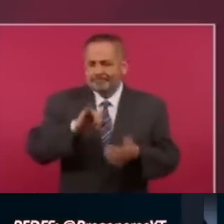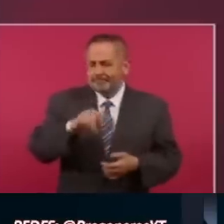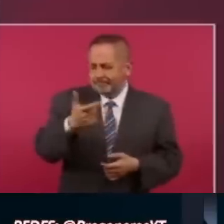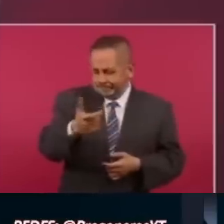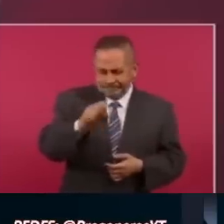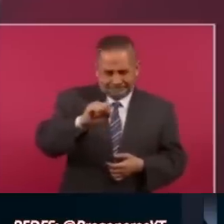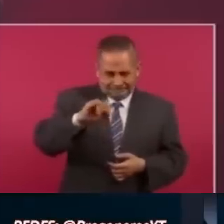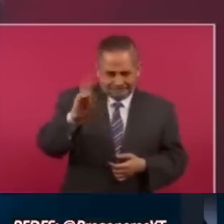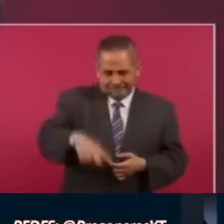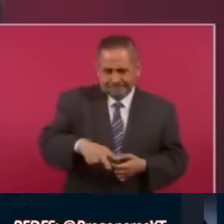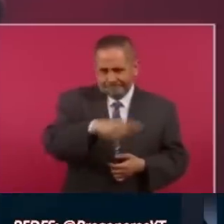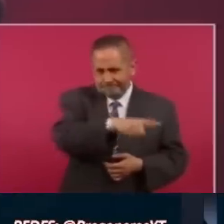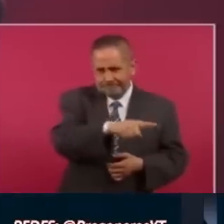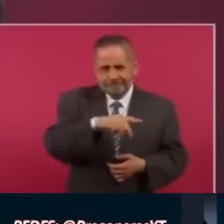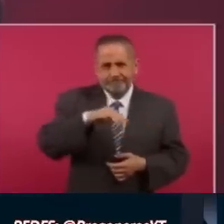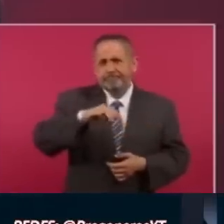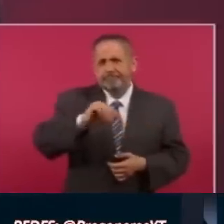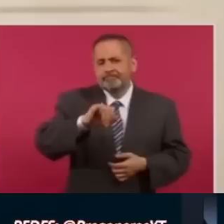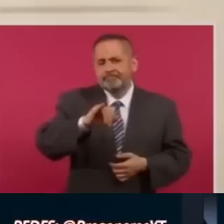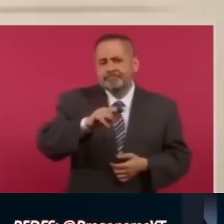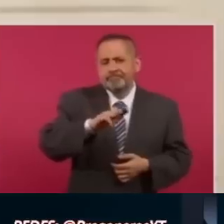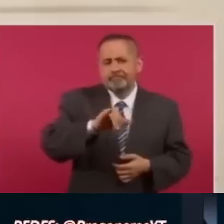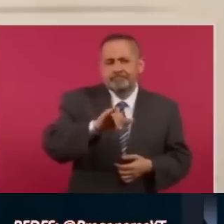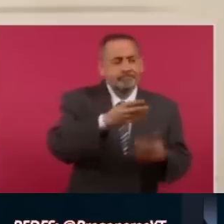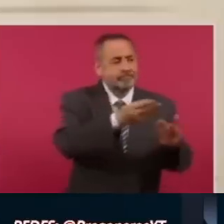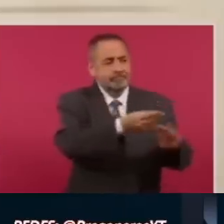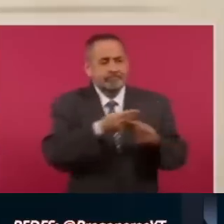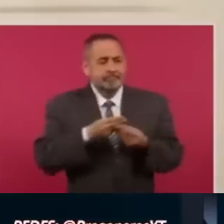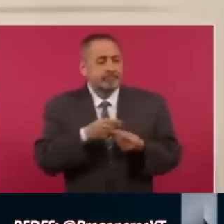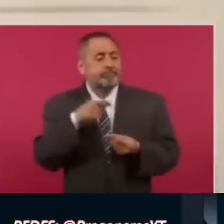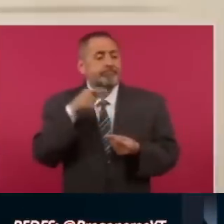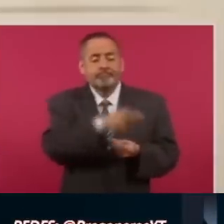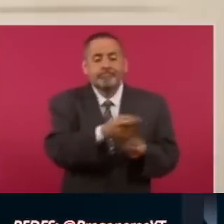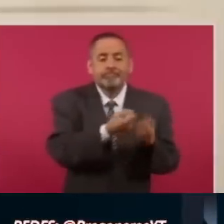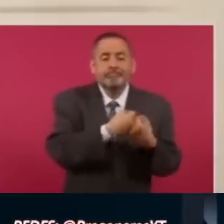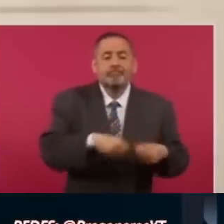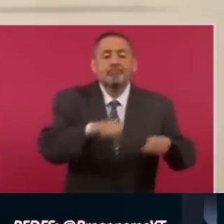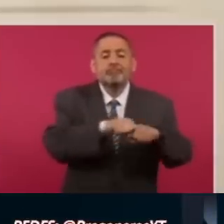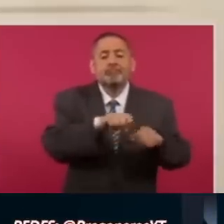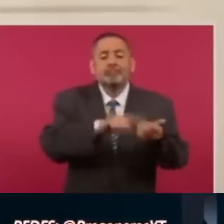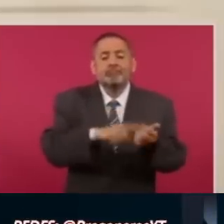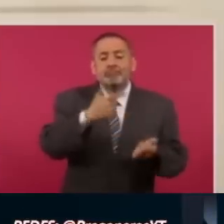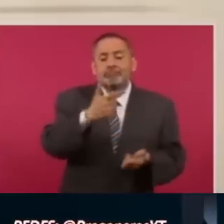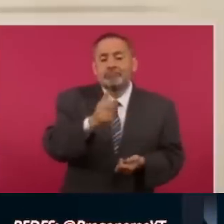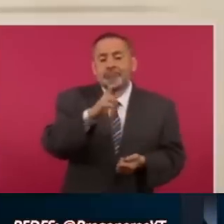estos de Miami, que son los socios de García Luna.